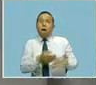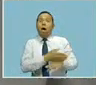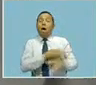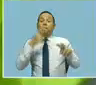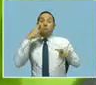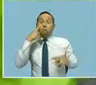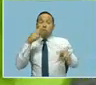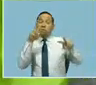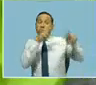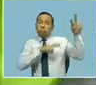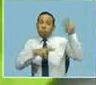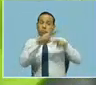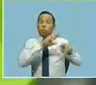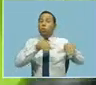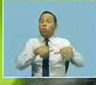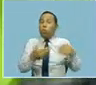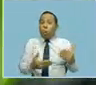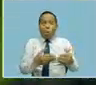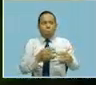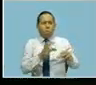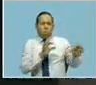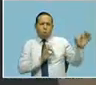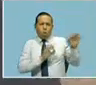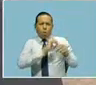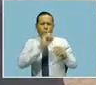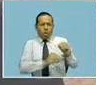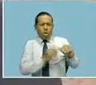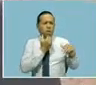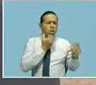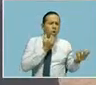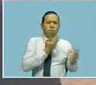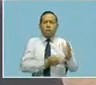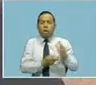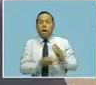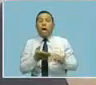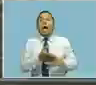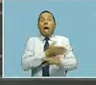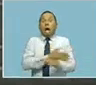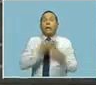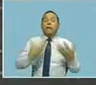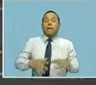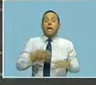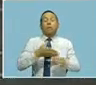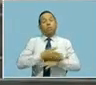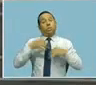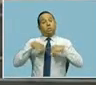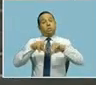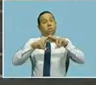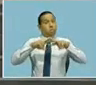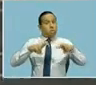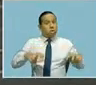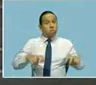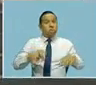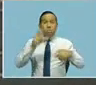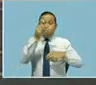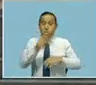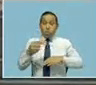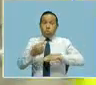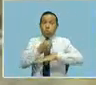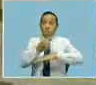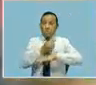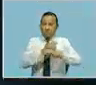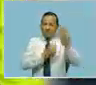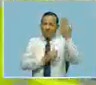las ofertas que se realizaron. Asimismo, posteriormente serán realizadas otras pericias. El gerente del sanatorio en esa